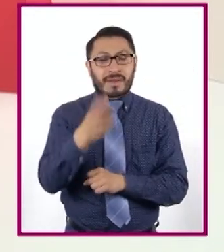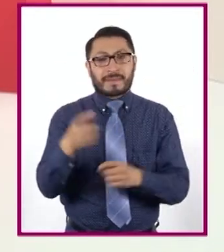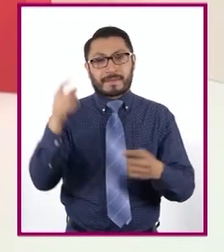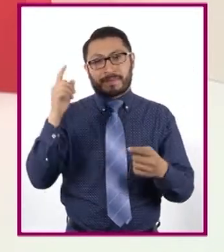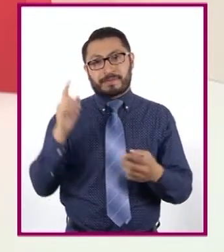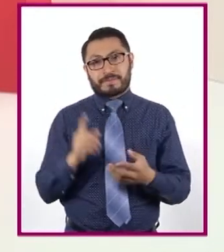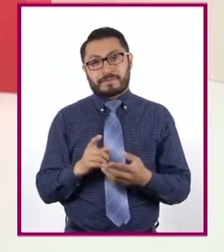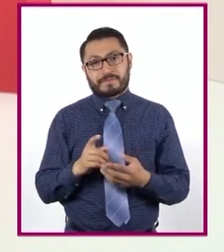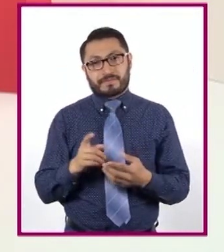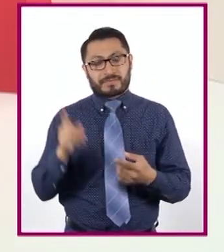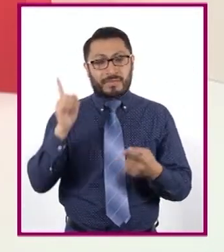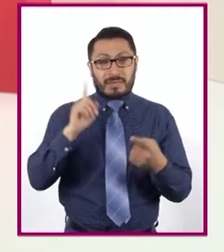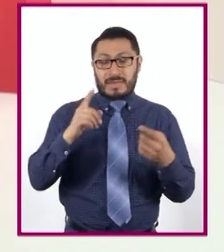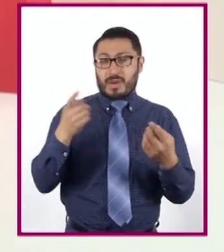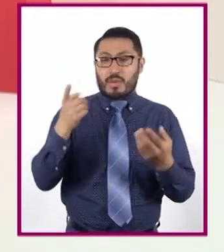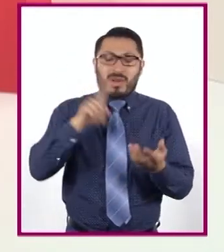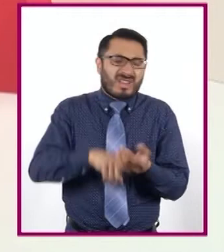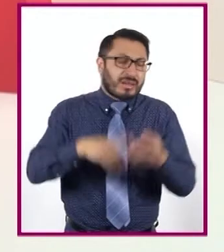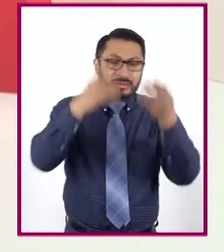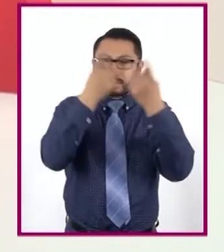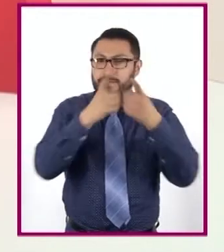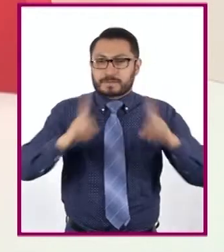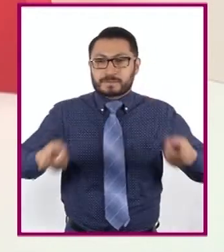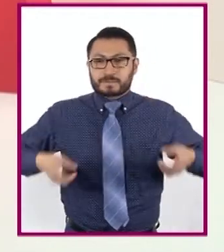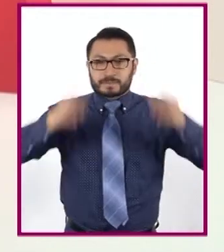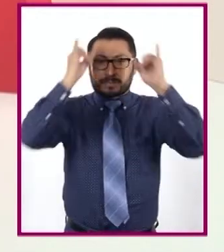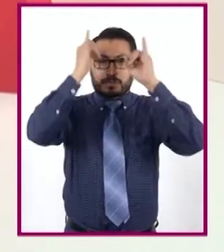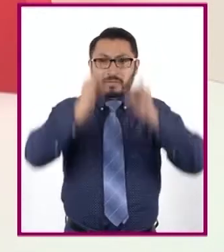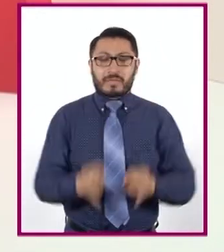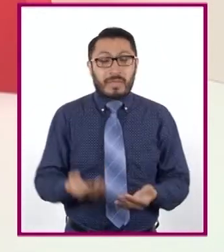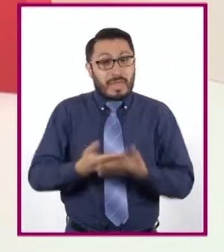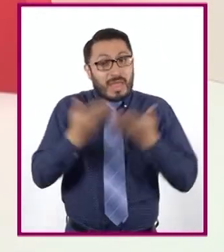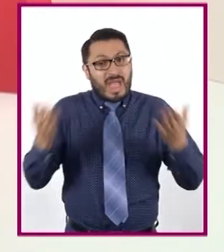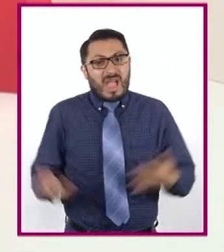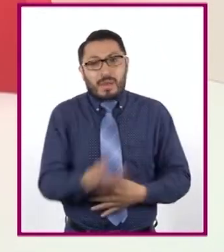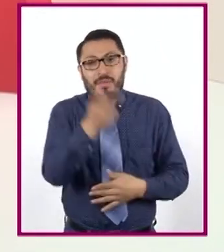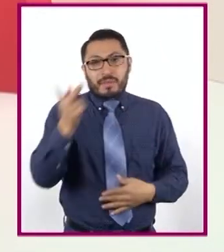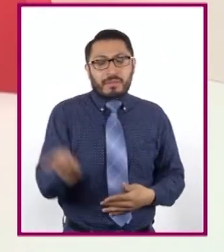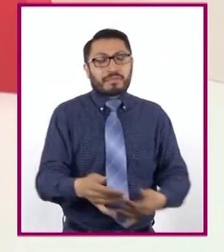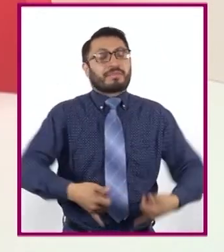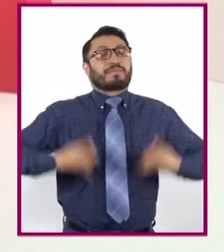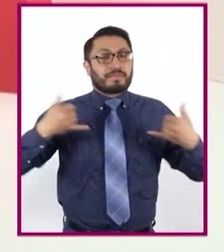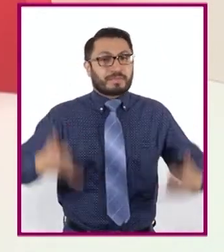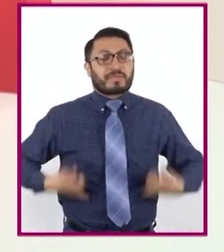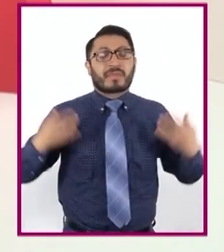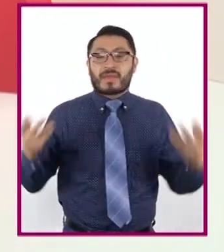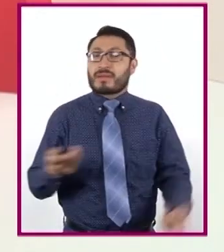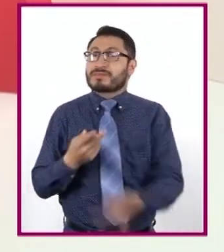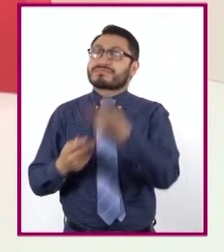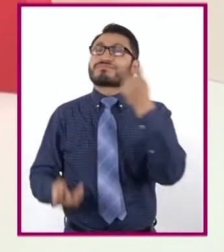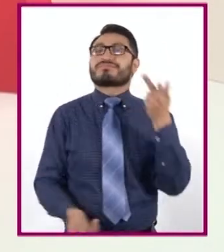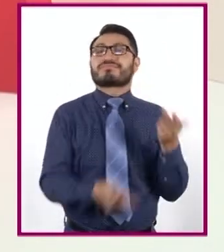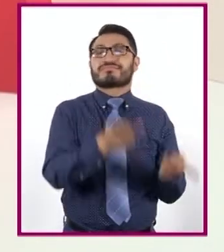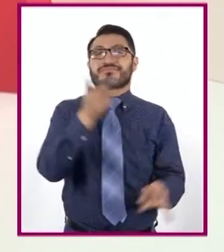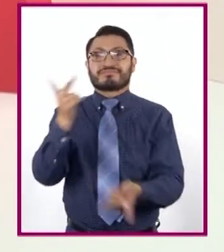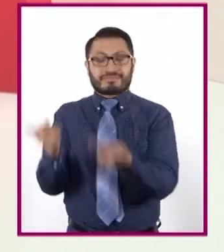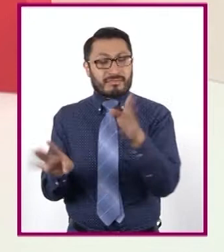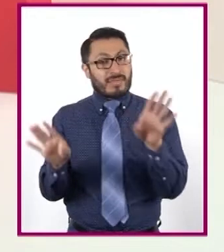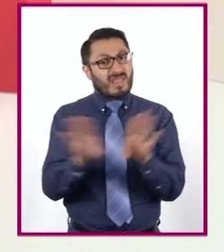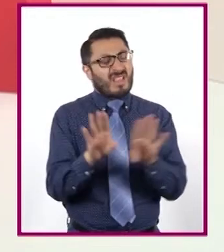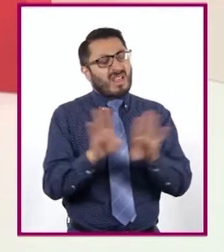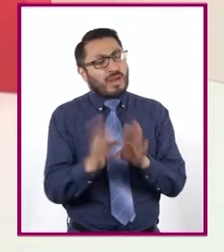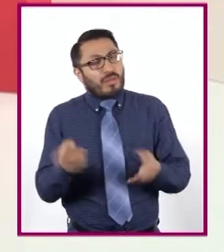que influyen en el desarrollo integral. Ahora podemos preguntar a las y los estudiantes cómo influyen